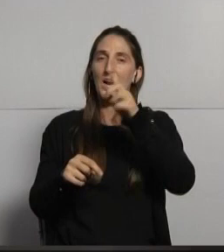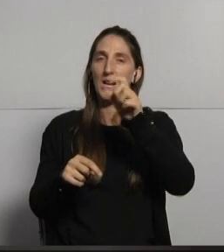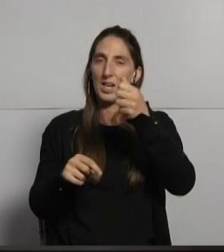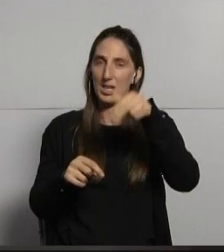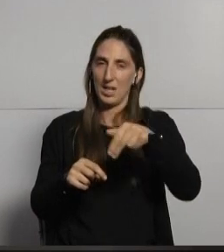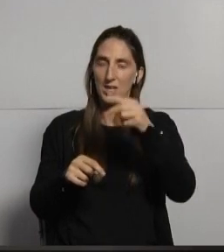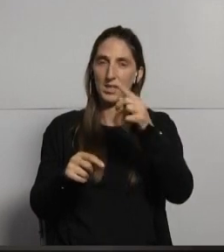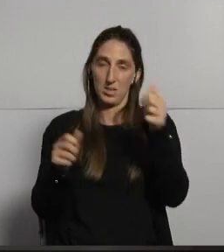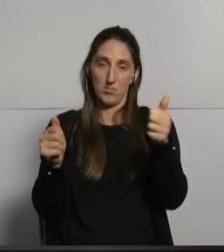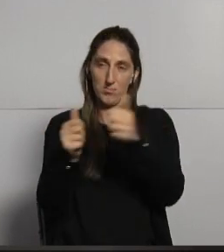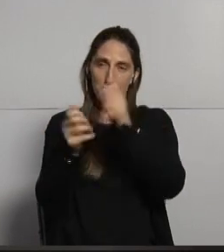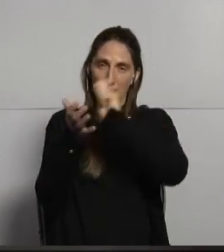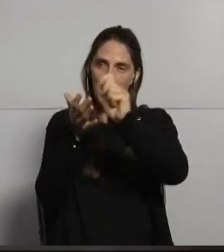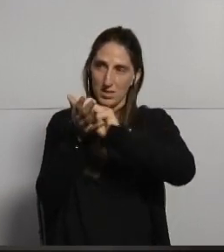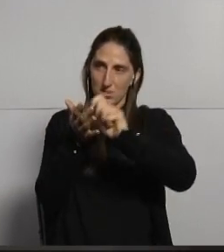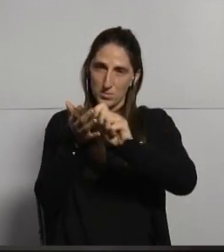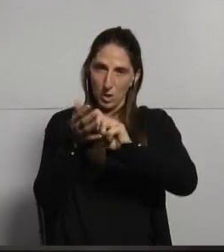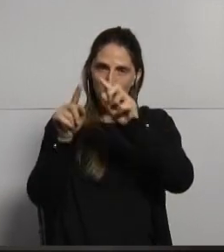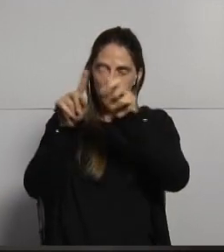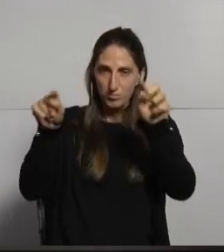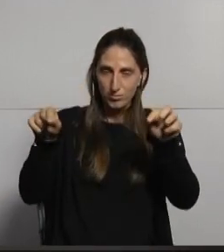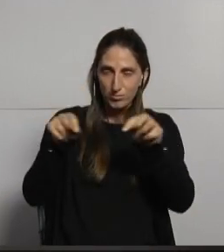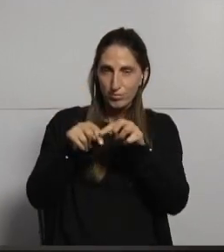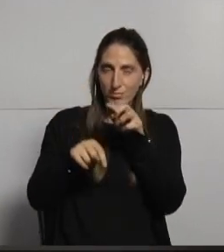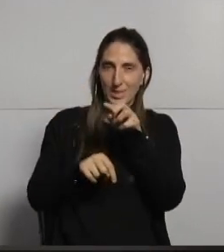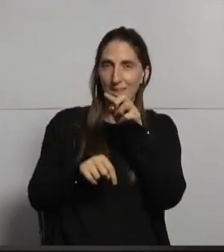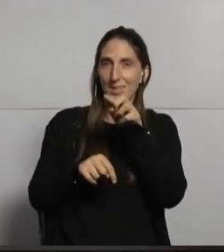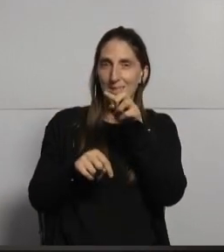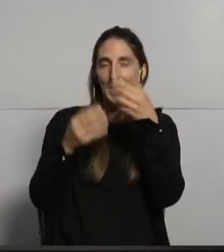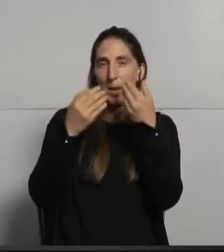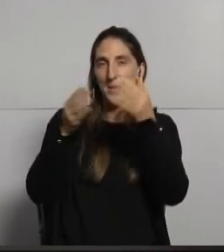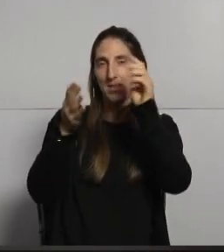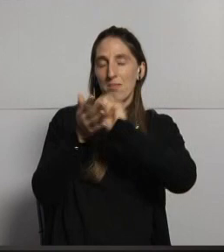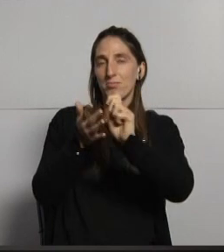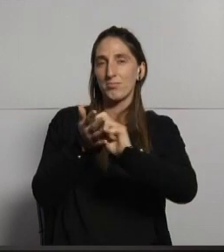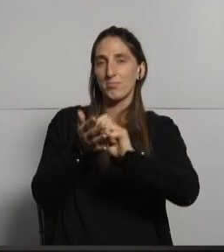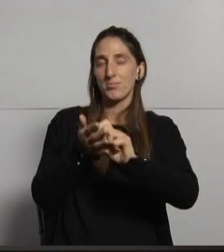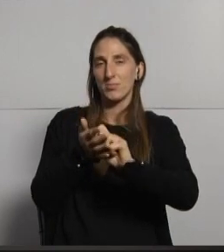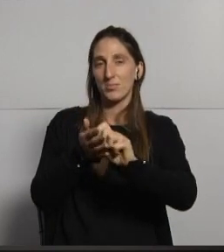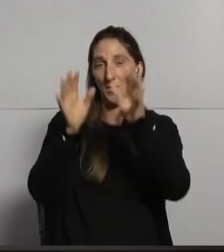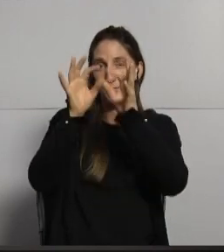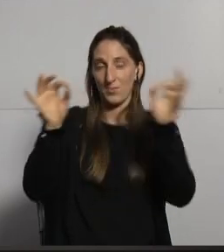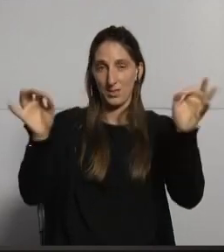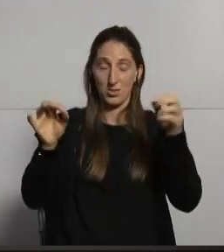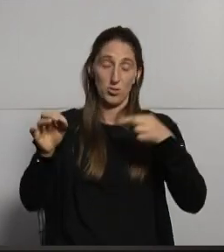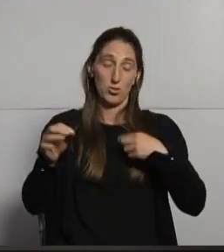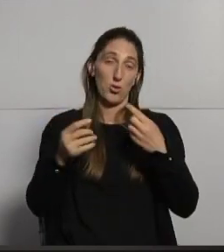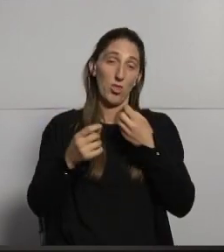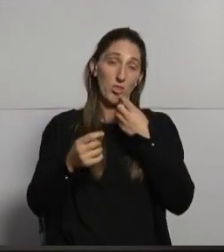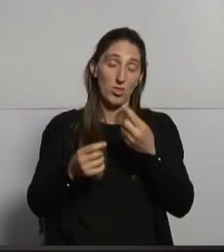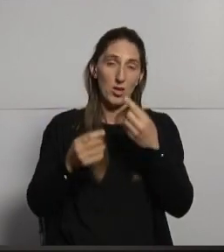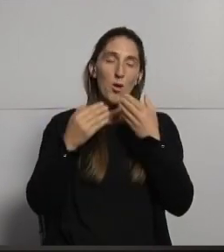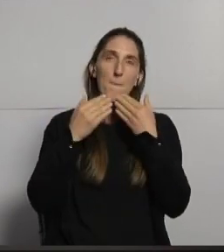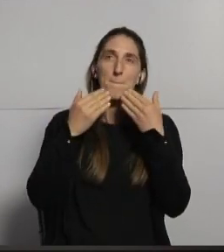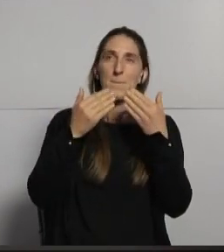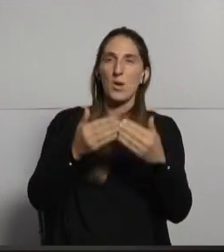escribió Computer Machinery and Intelligence, donde él comienza su paper con la siguiente frase: propongo considerar la